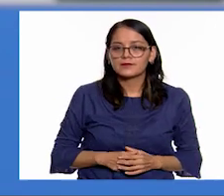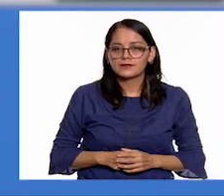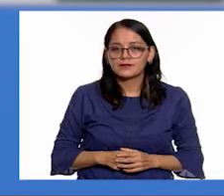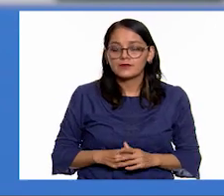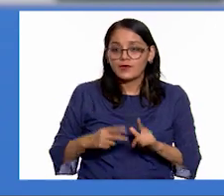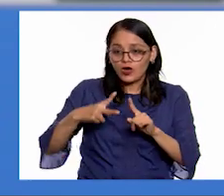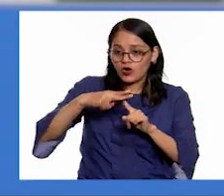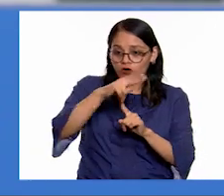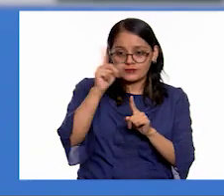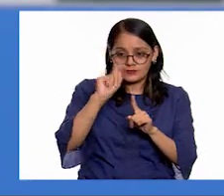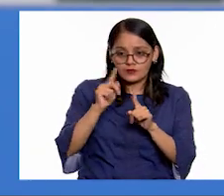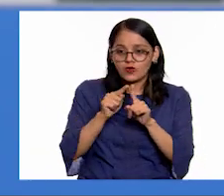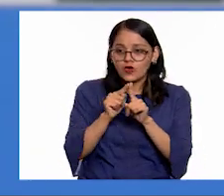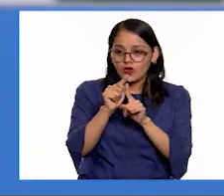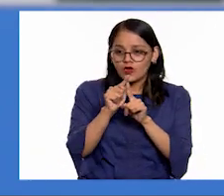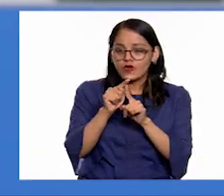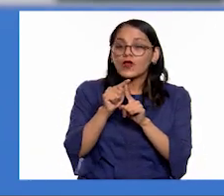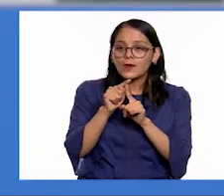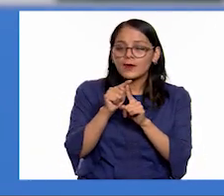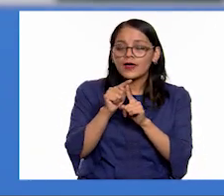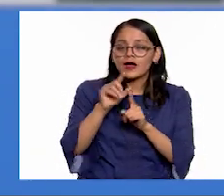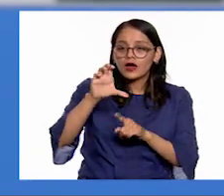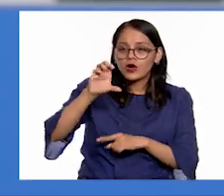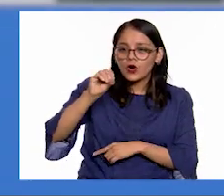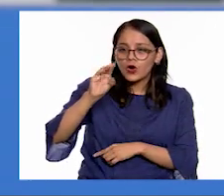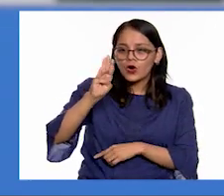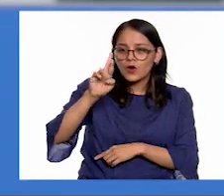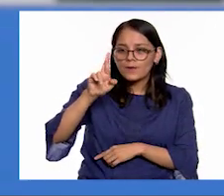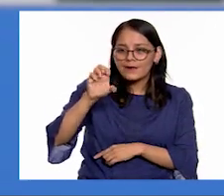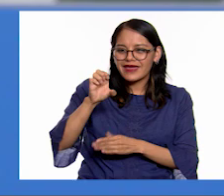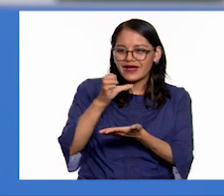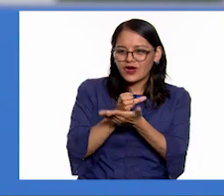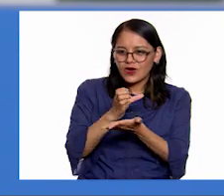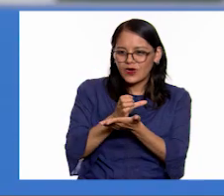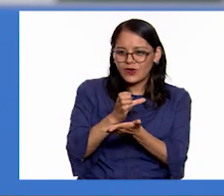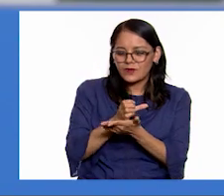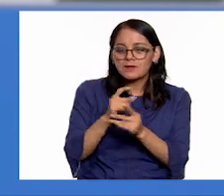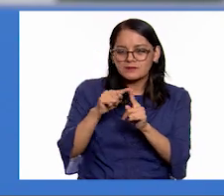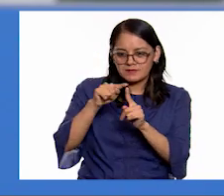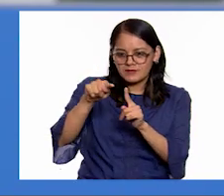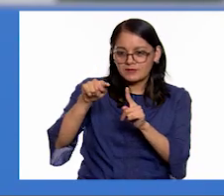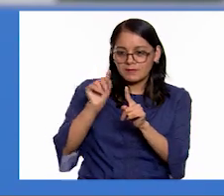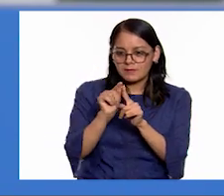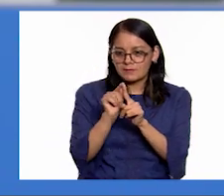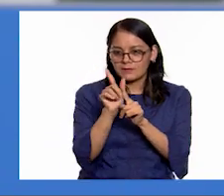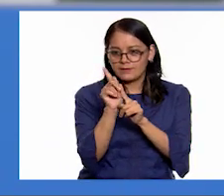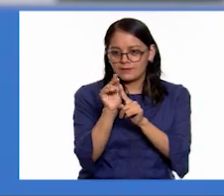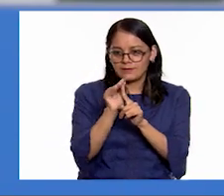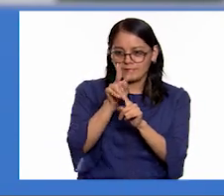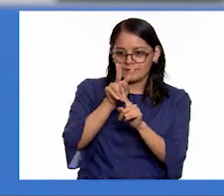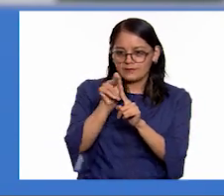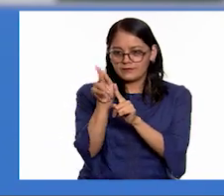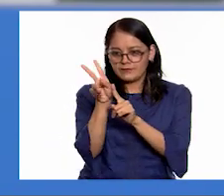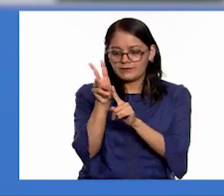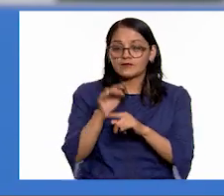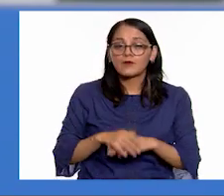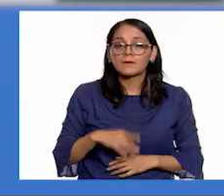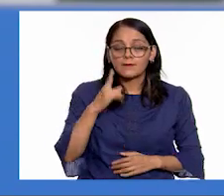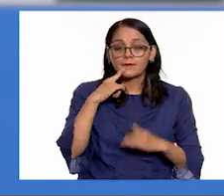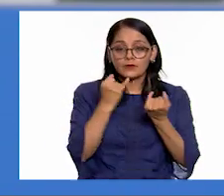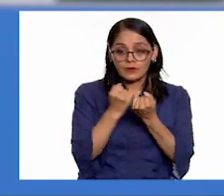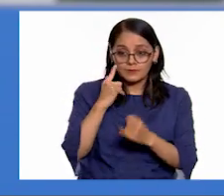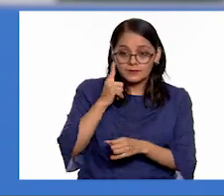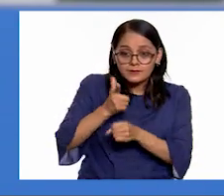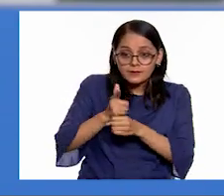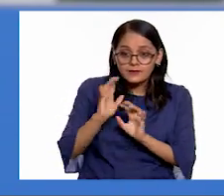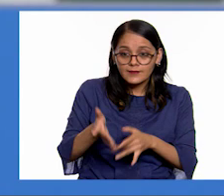corte, dejando el cobre al descubierto. Ya que sentimos que el plástico, miren, aquí esto